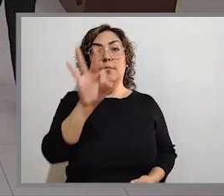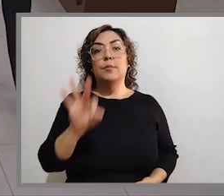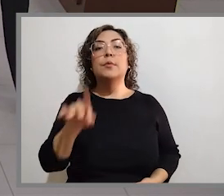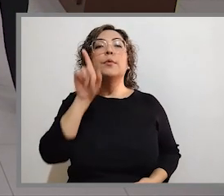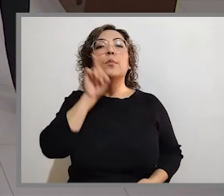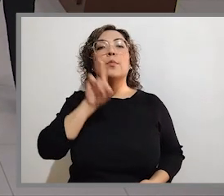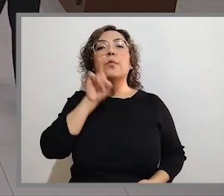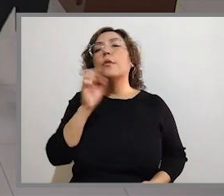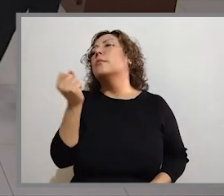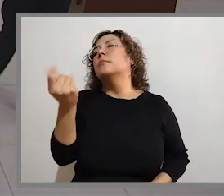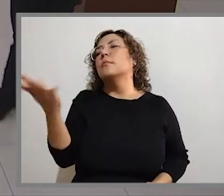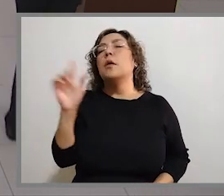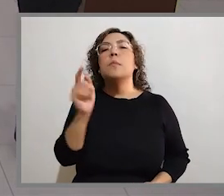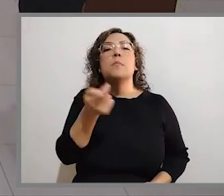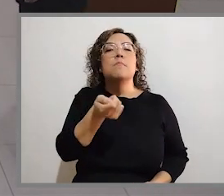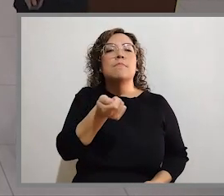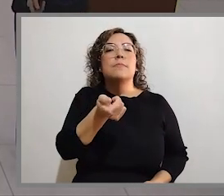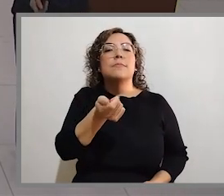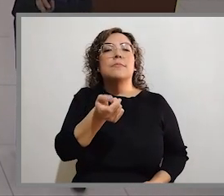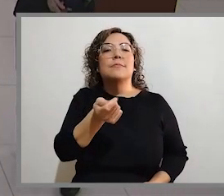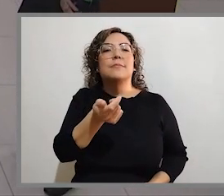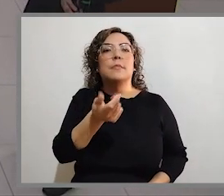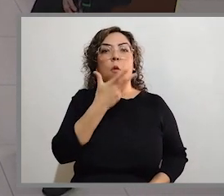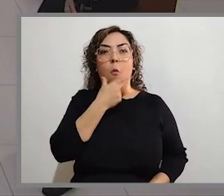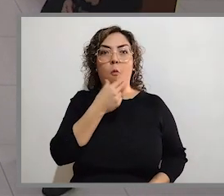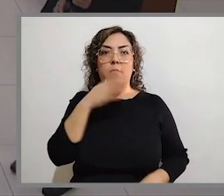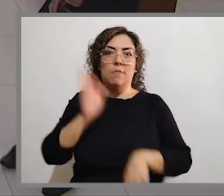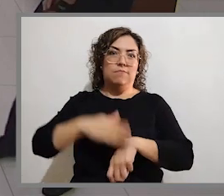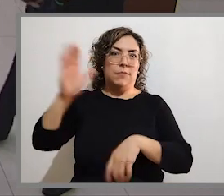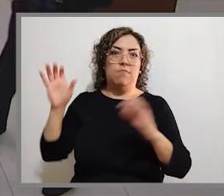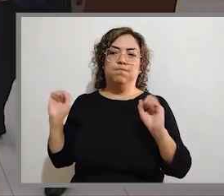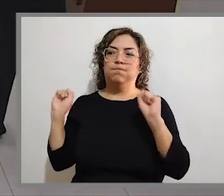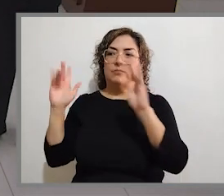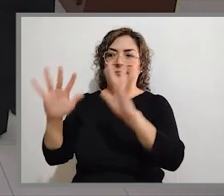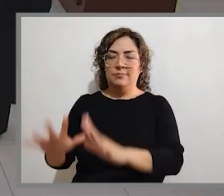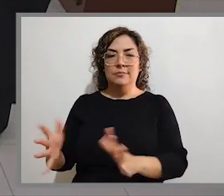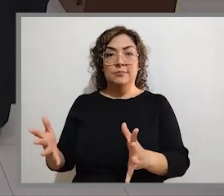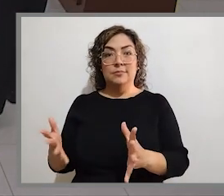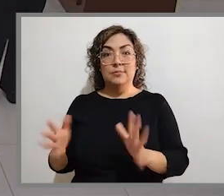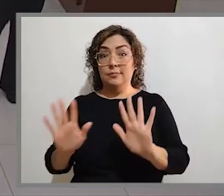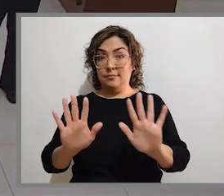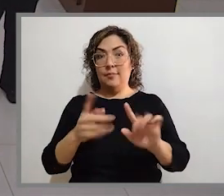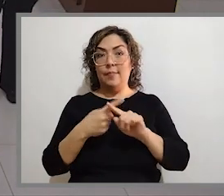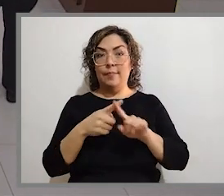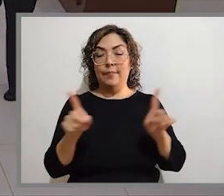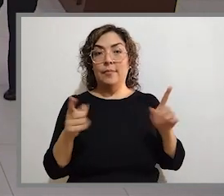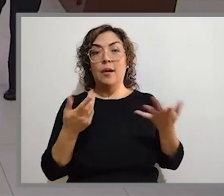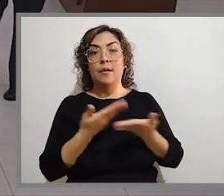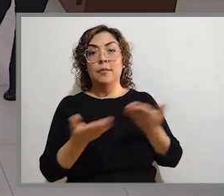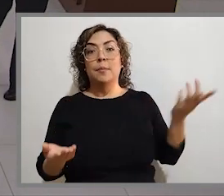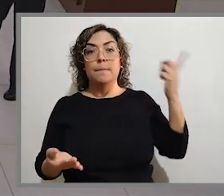que quedaron fuera, pero ya cuando se trata de cumplir con la paridad, pues entonces ya empieza a haber mucho